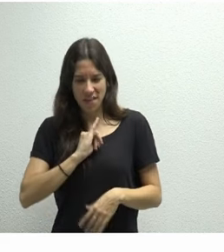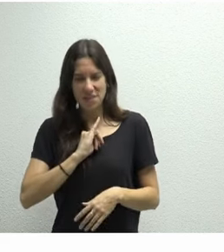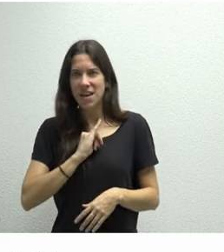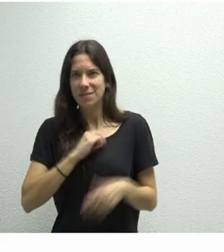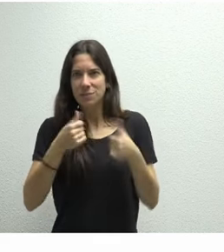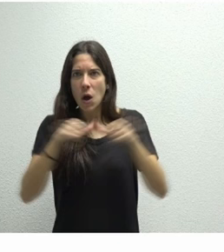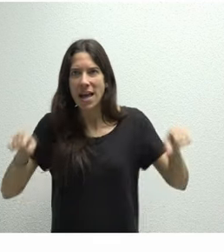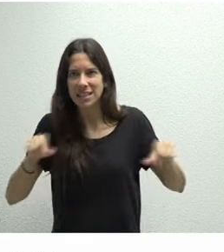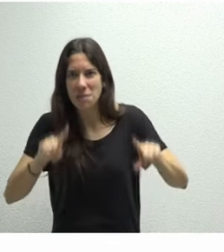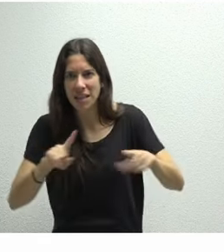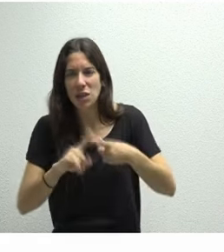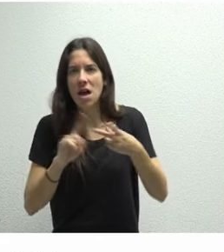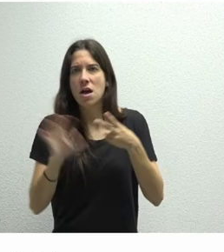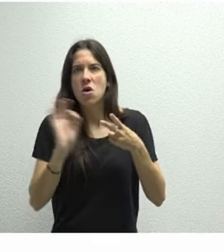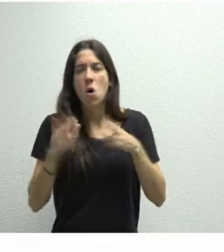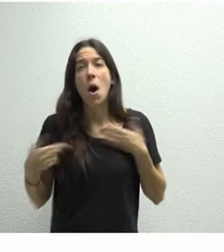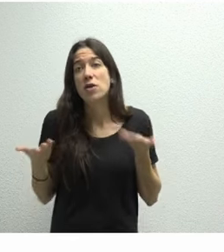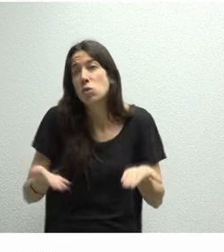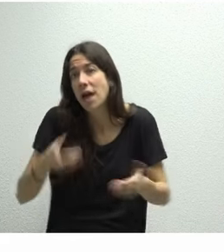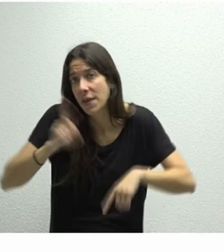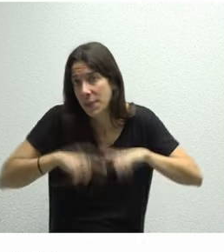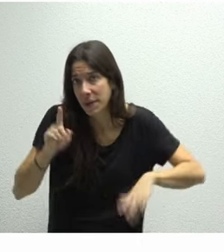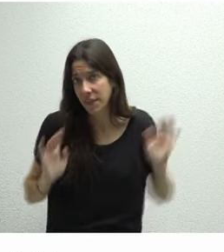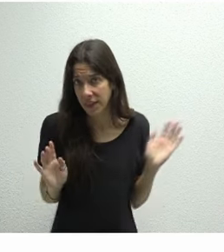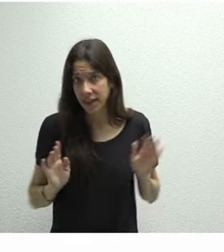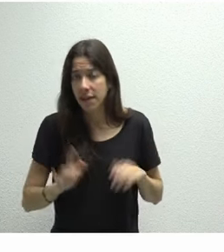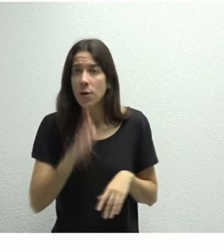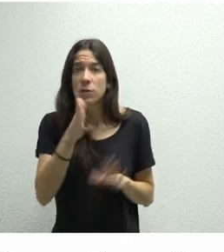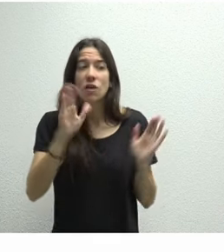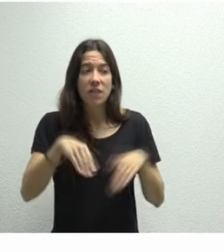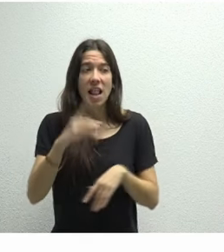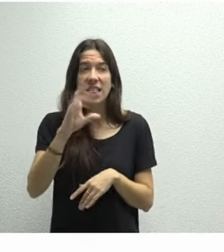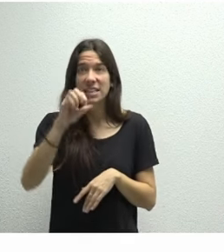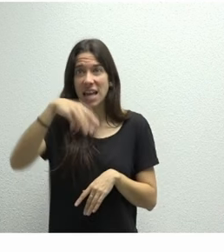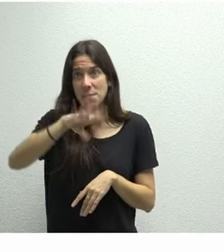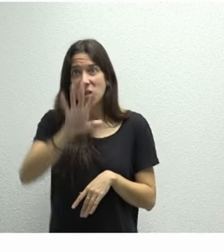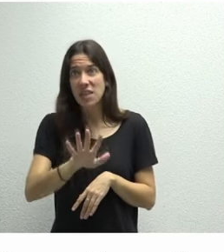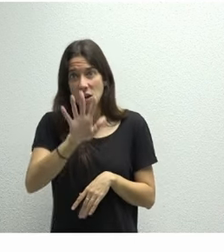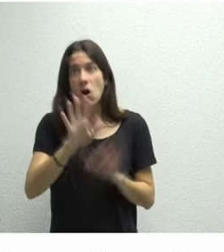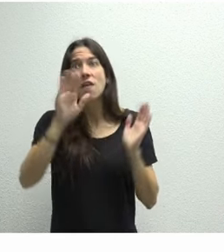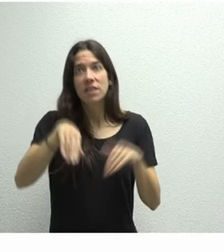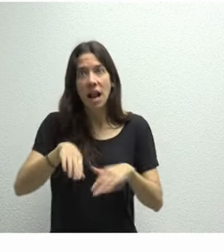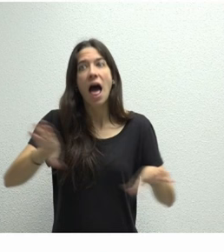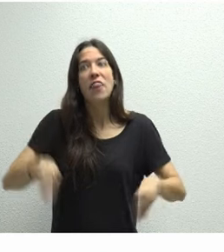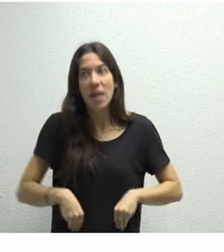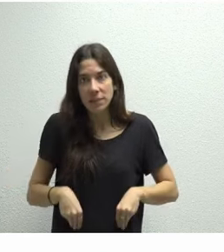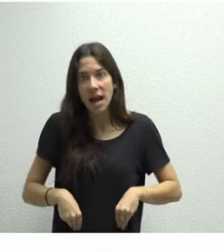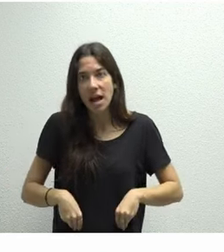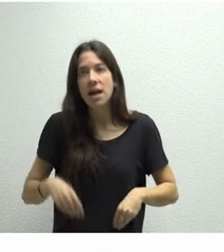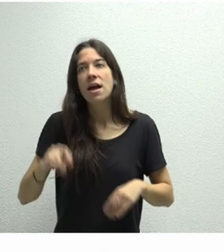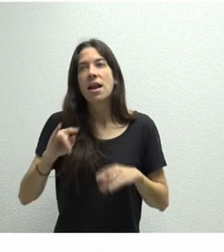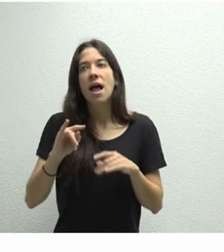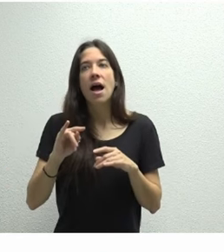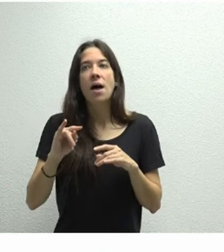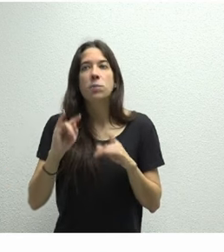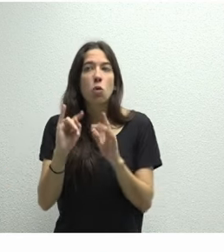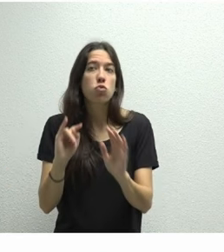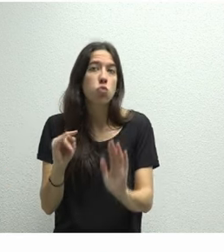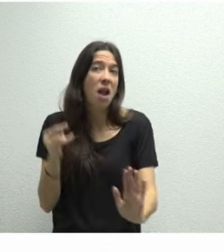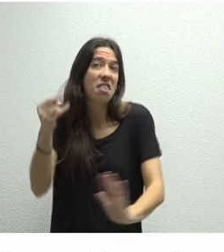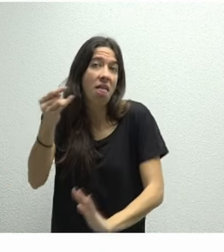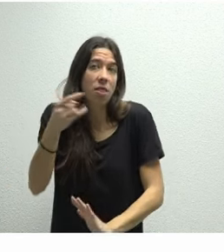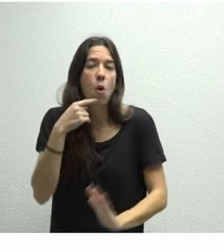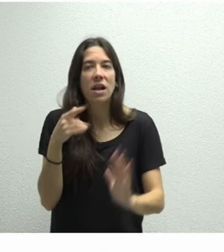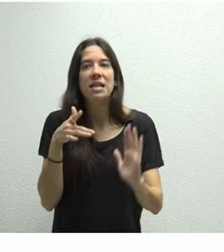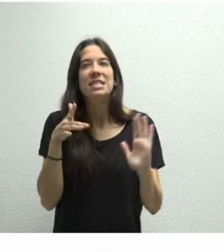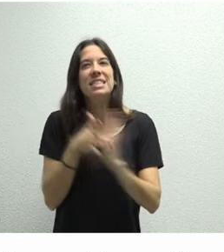ayudan no y por eso no Al final el dsm5 se aceptó la dualidad dualidad o sinónimo